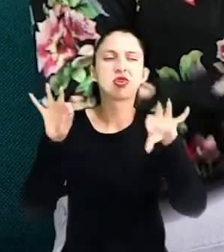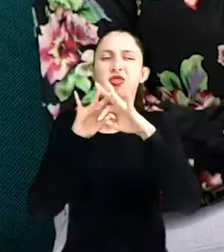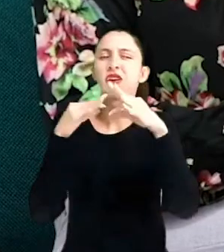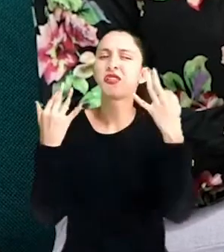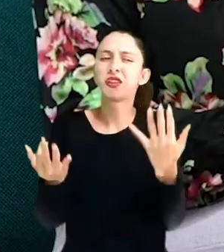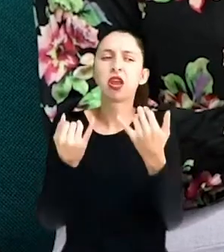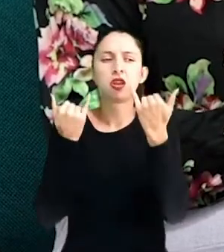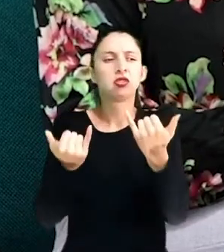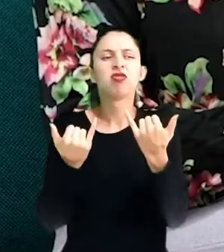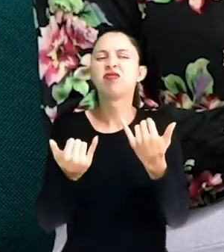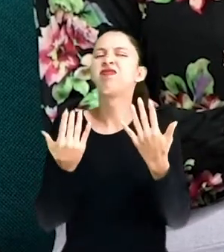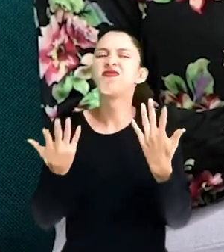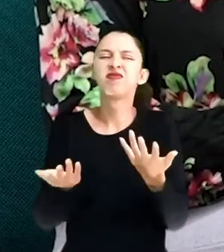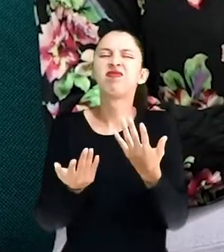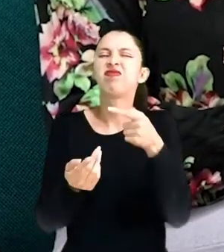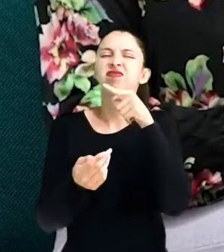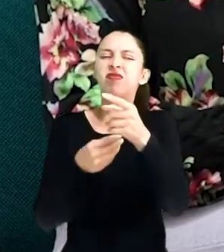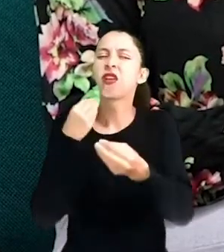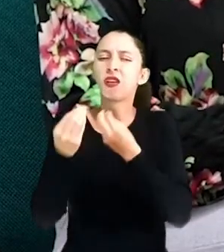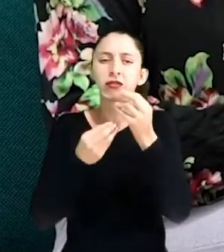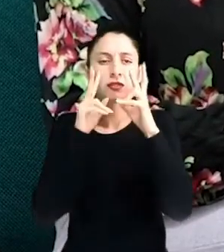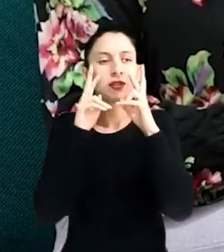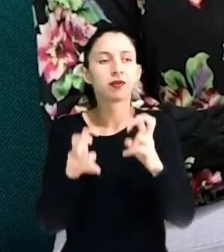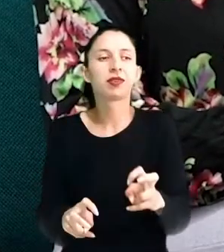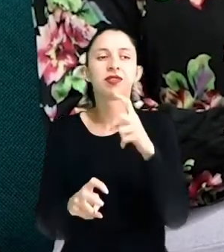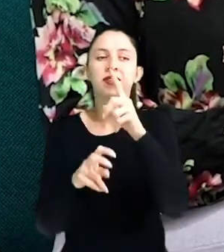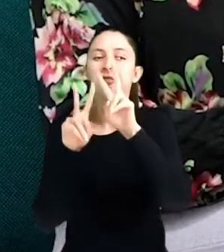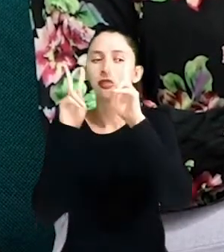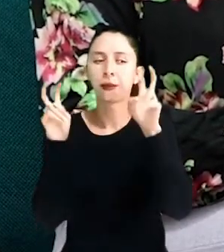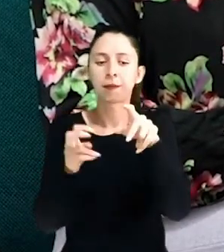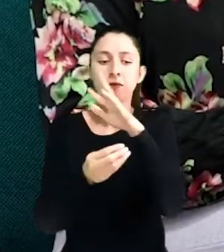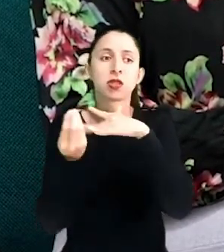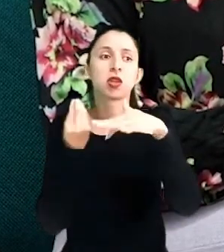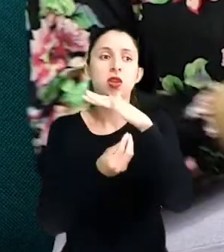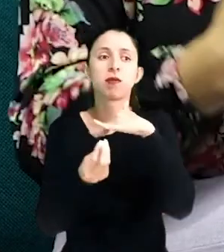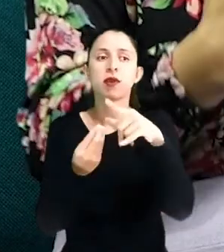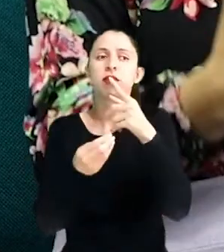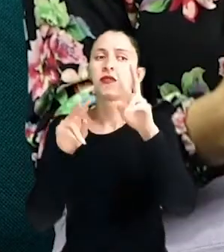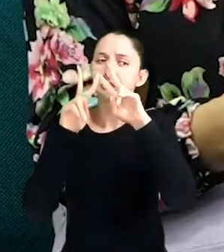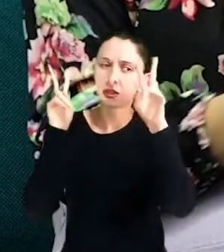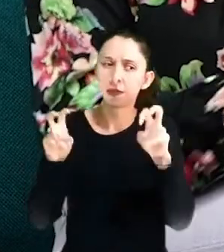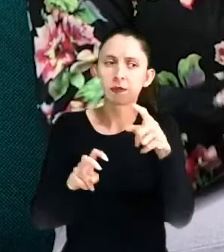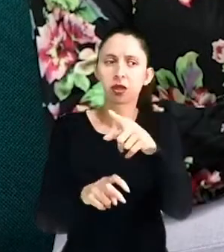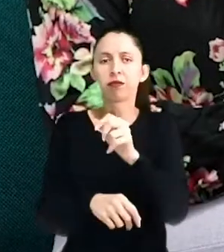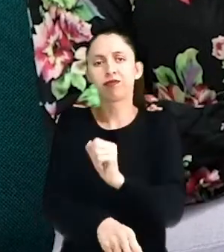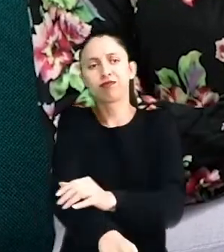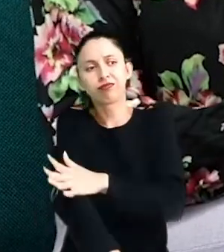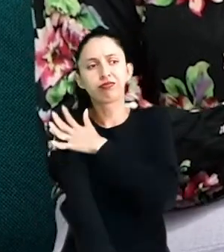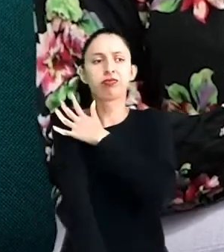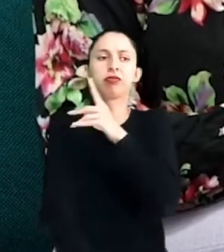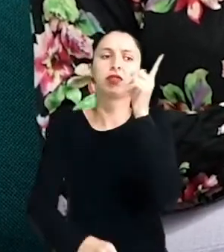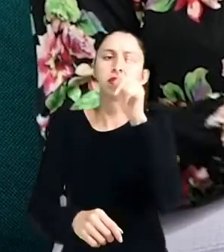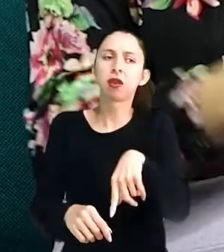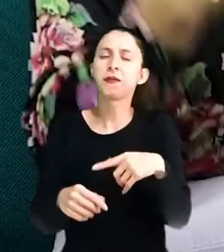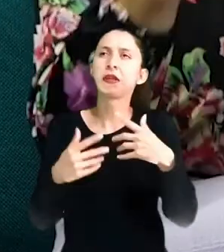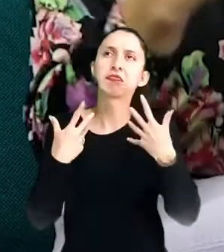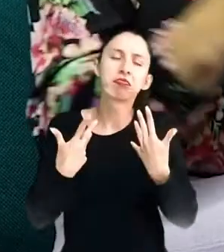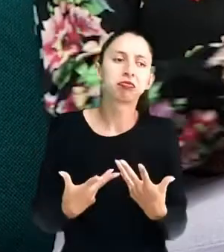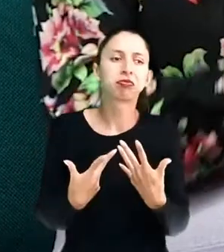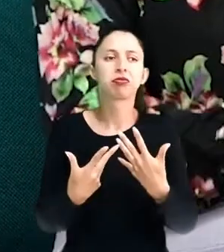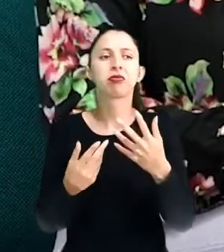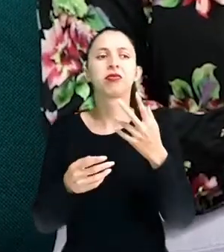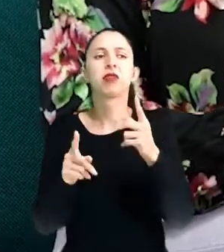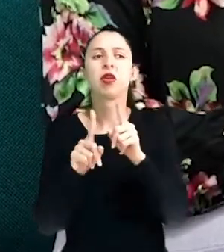qué es tan importante, profe, actualmente hacer investigación desde el ambiente, desde esta sostenibilidad y desde